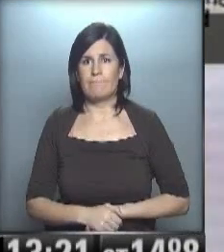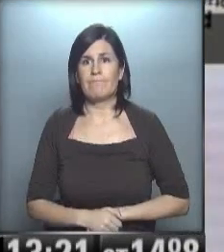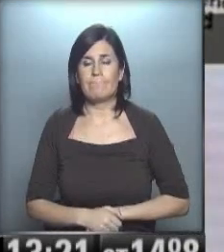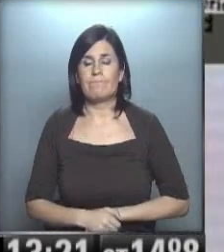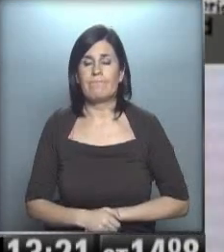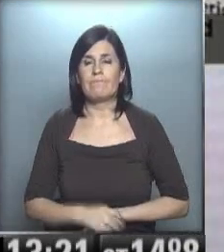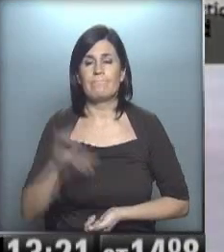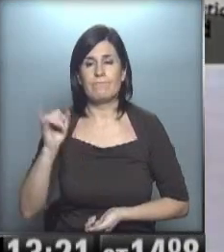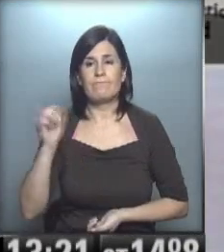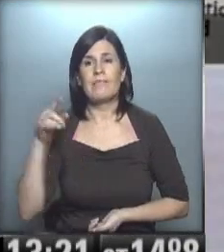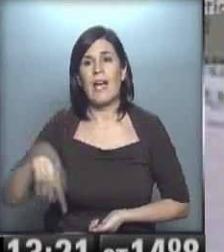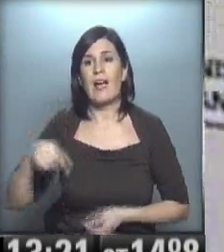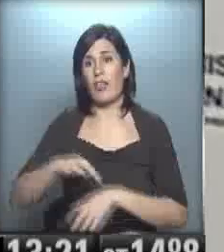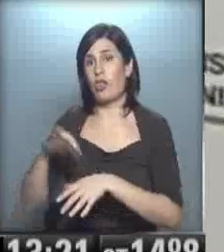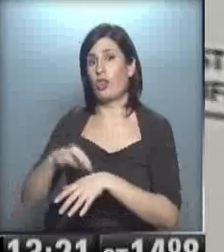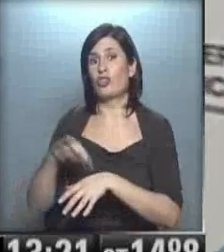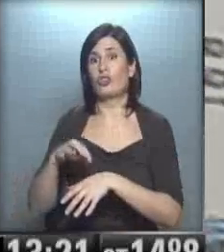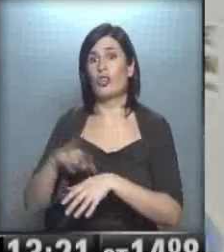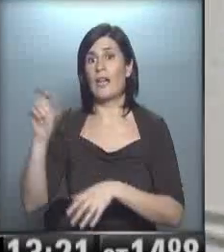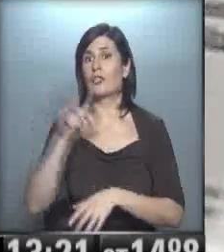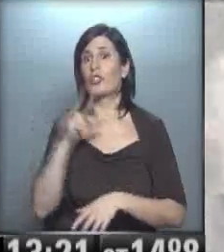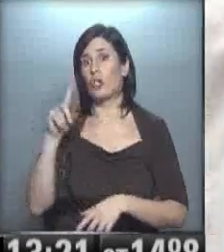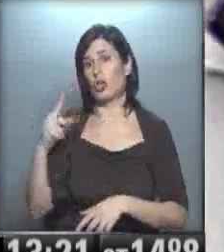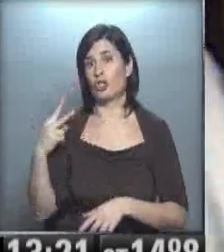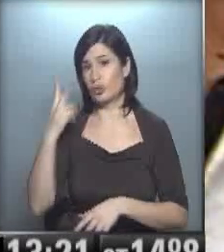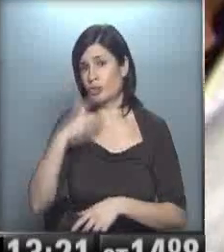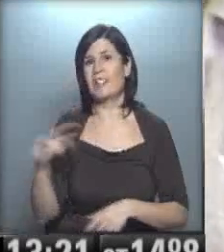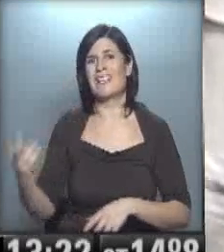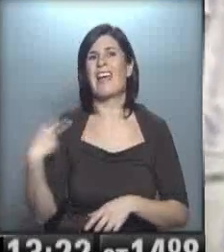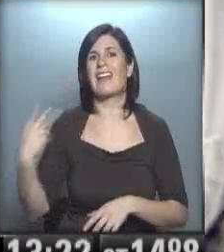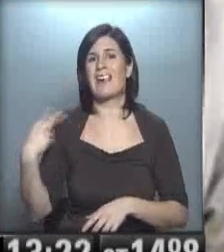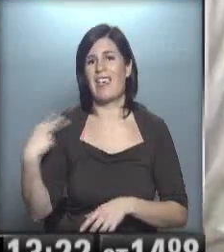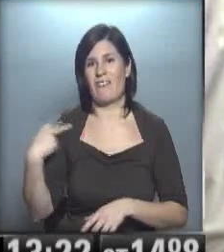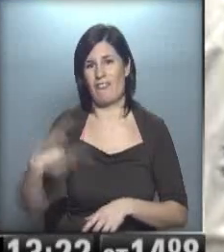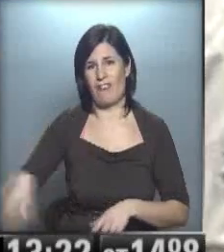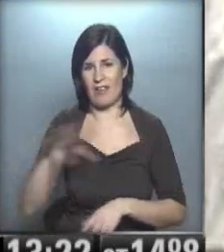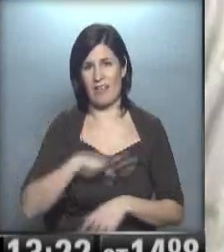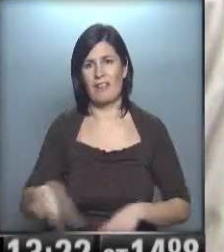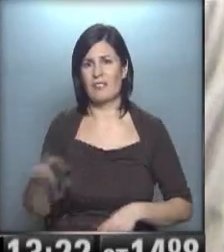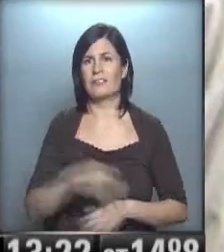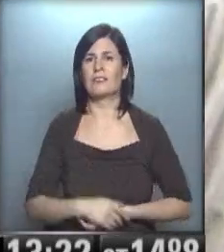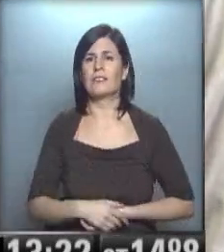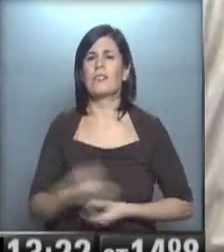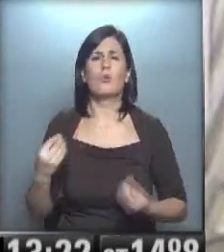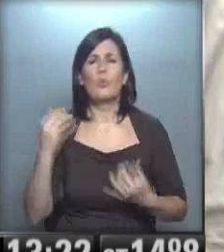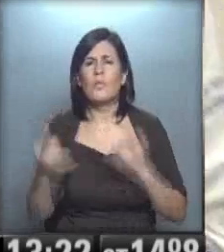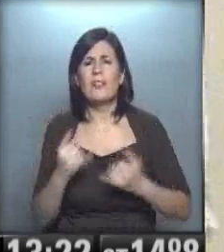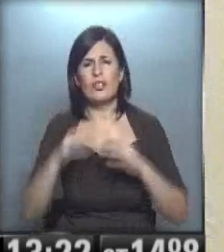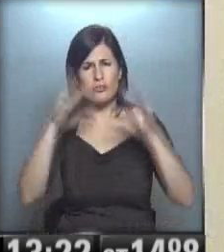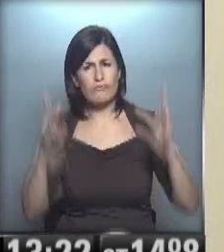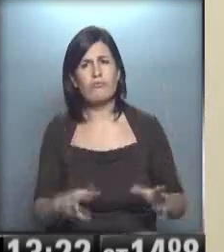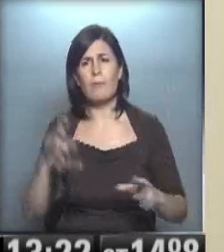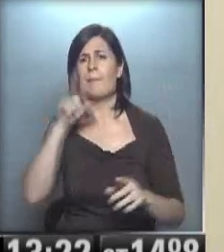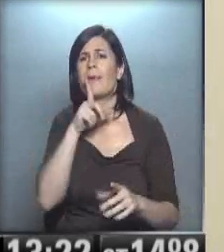eso agustín y roberto estamos con la doctora berta rod que es la jefa de terapia radiante del instituto roffo doctora qué particularidad tiene este pet este